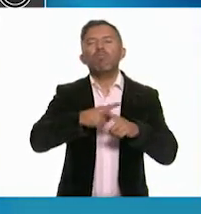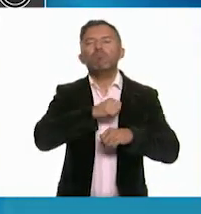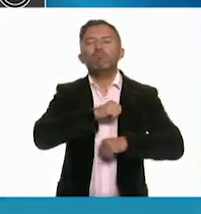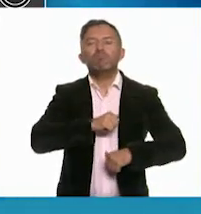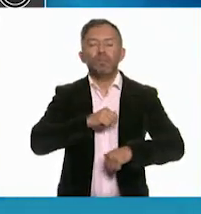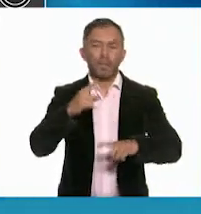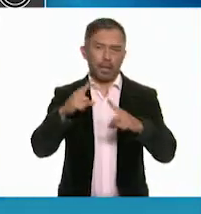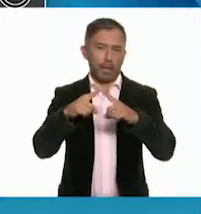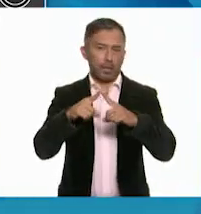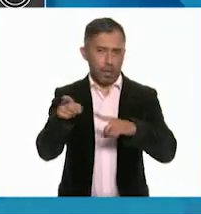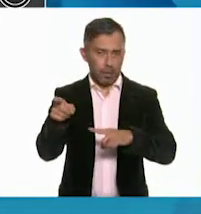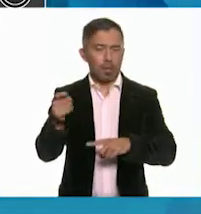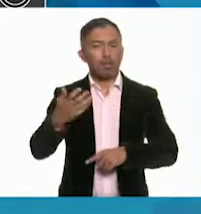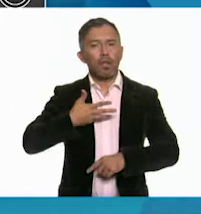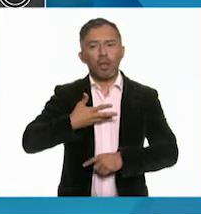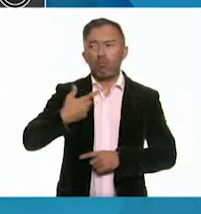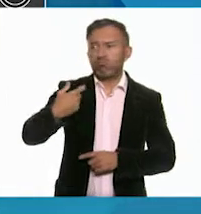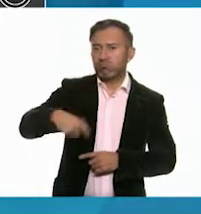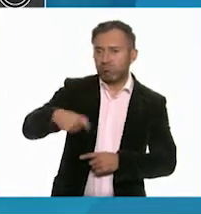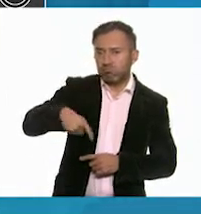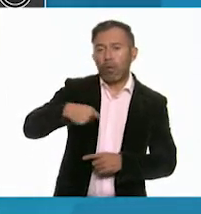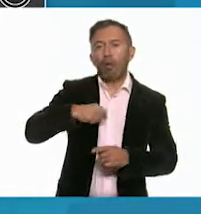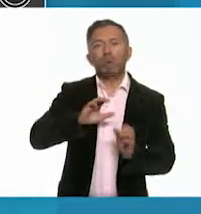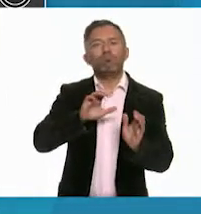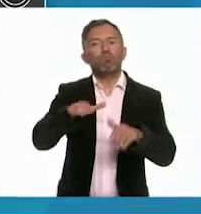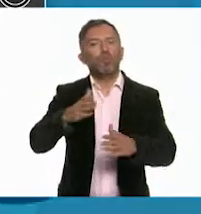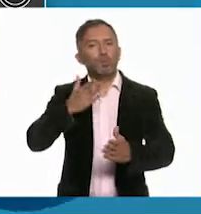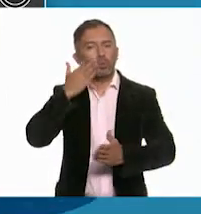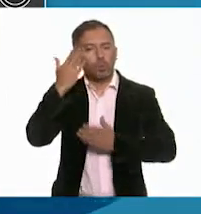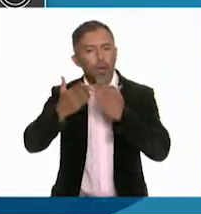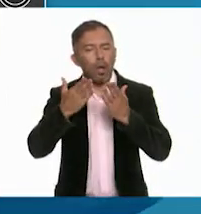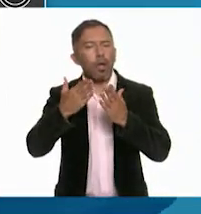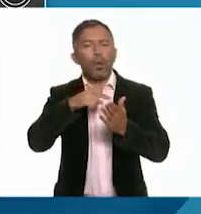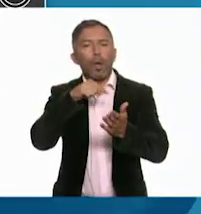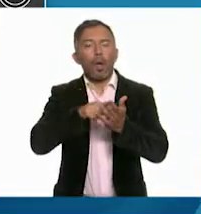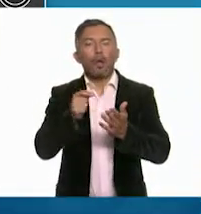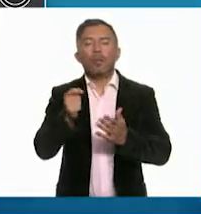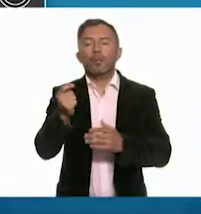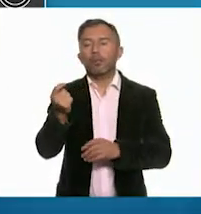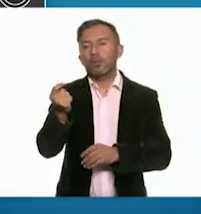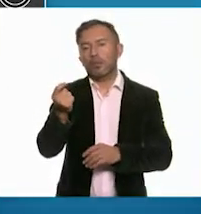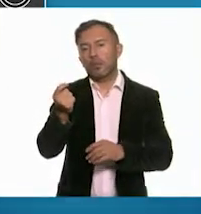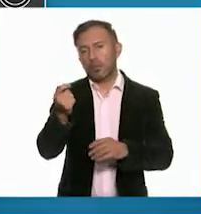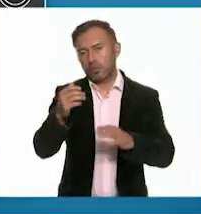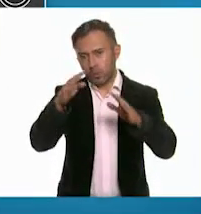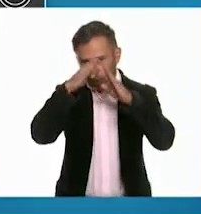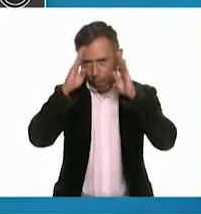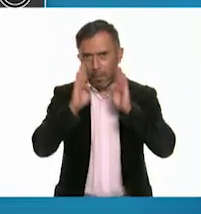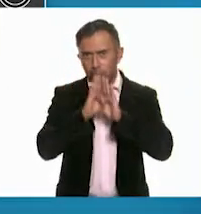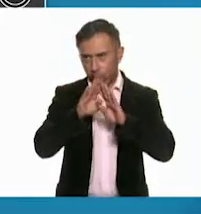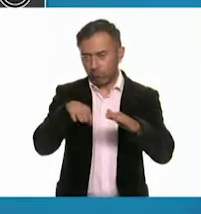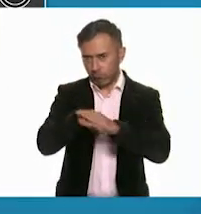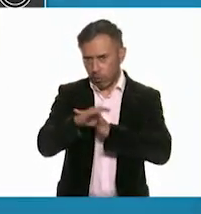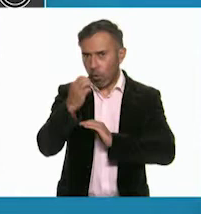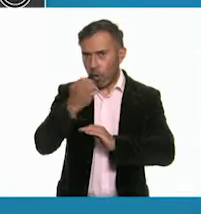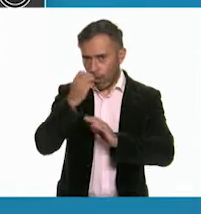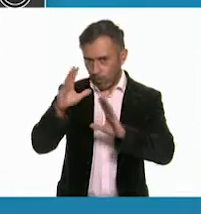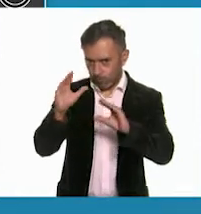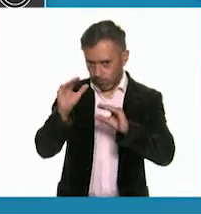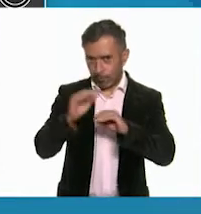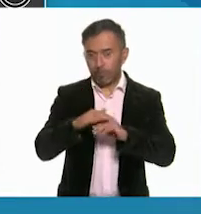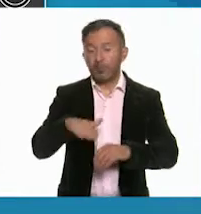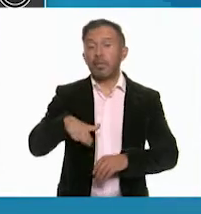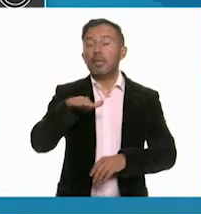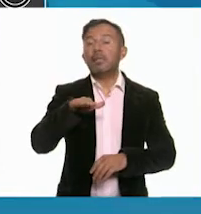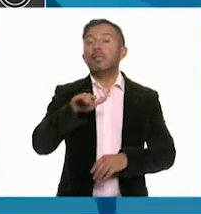recursos estudiaban en colegios y conventos. La música es una de las... Desde los 17 años y durante su estancia en el